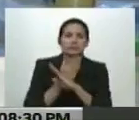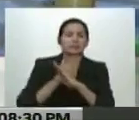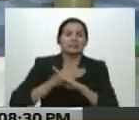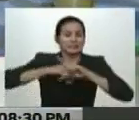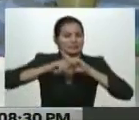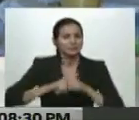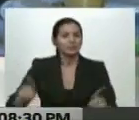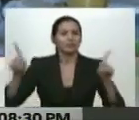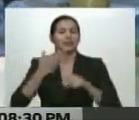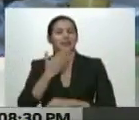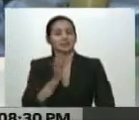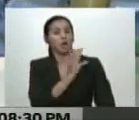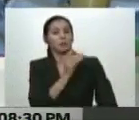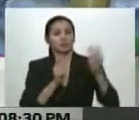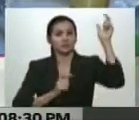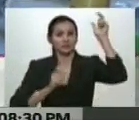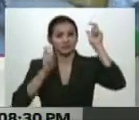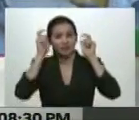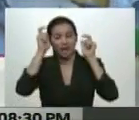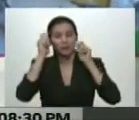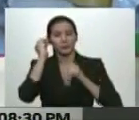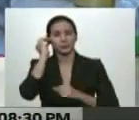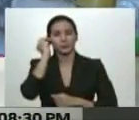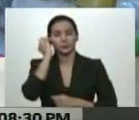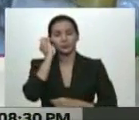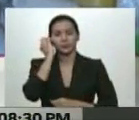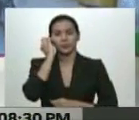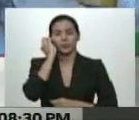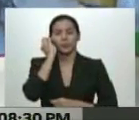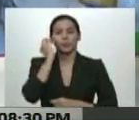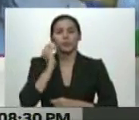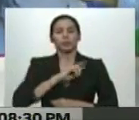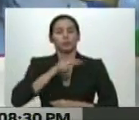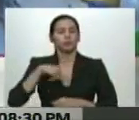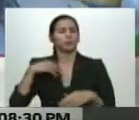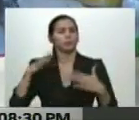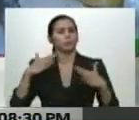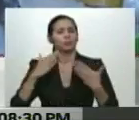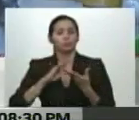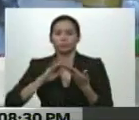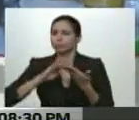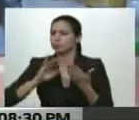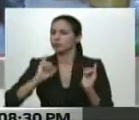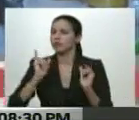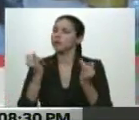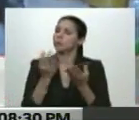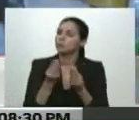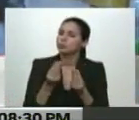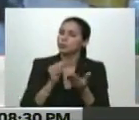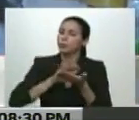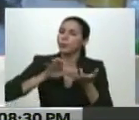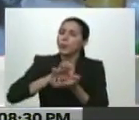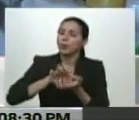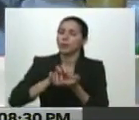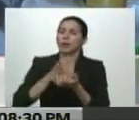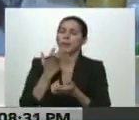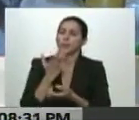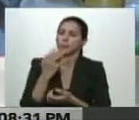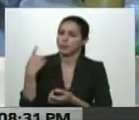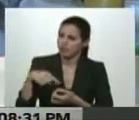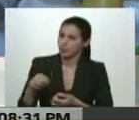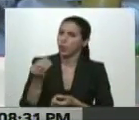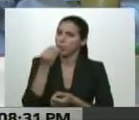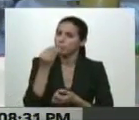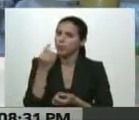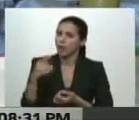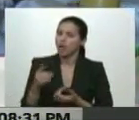a nuestro comandante Hugo Rafael Chávez Frías, nosotros hemos superado muchas cosas. Por lo menos tenemos el